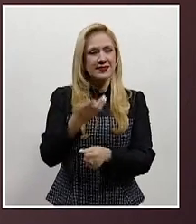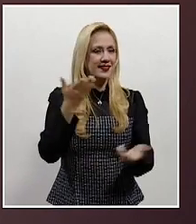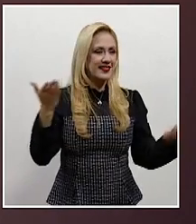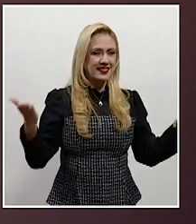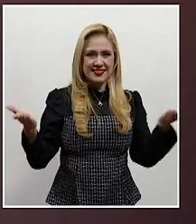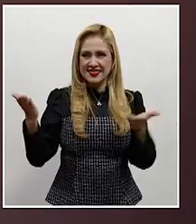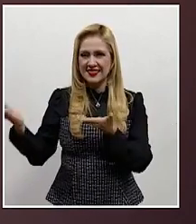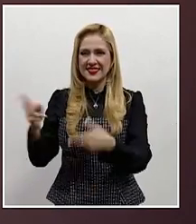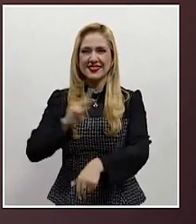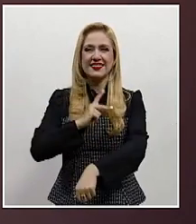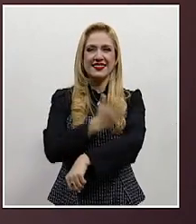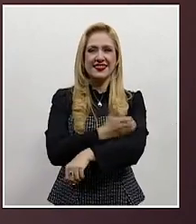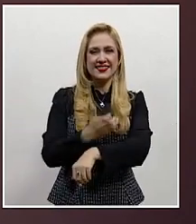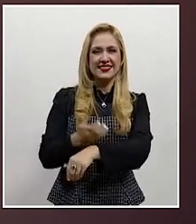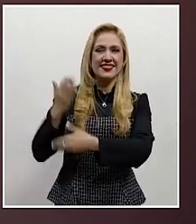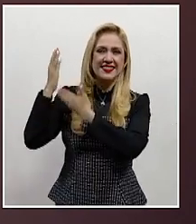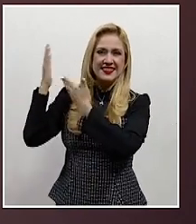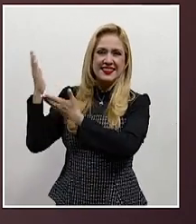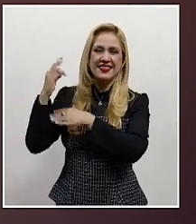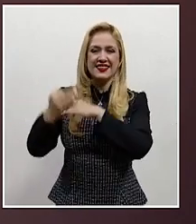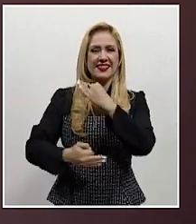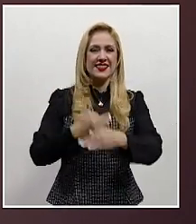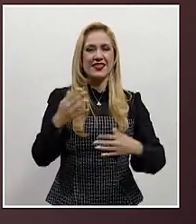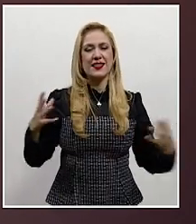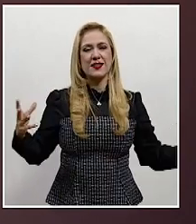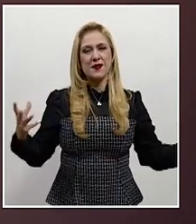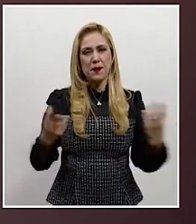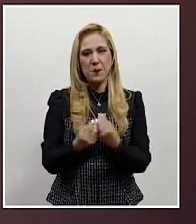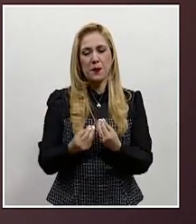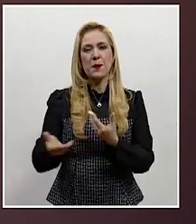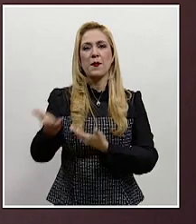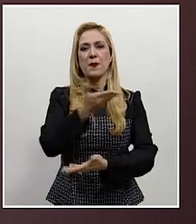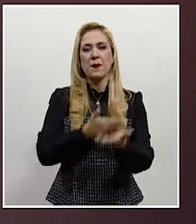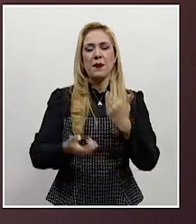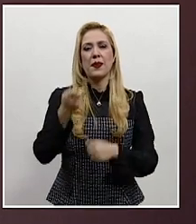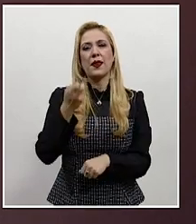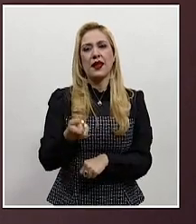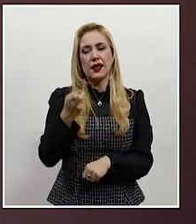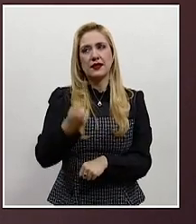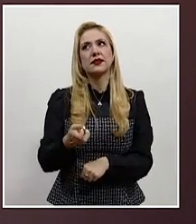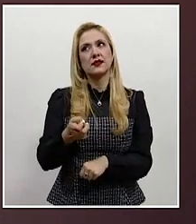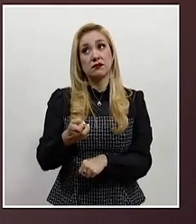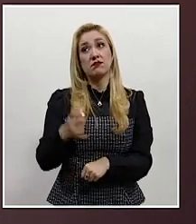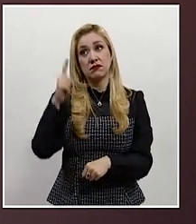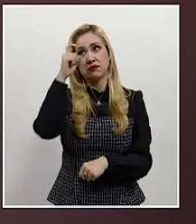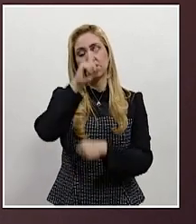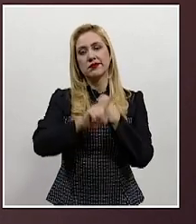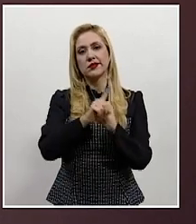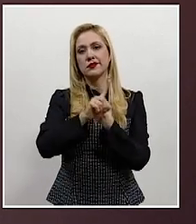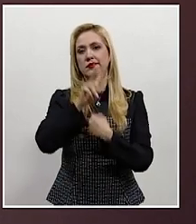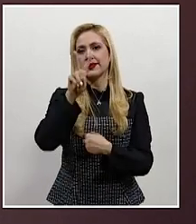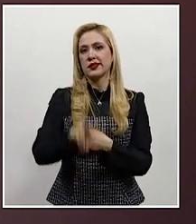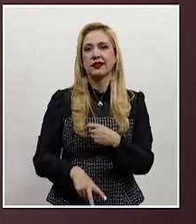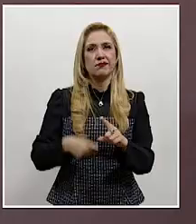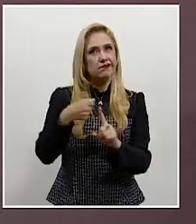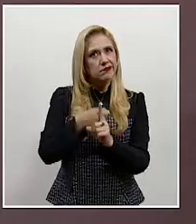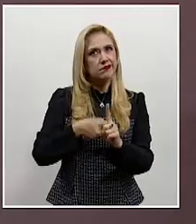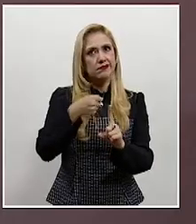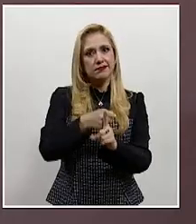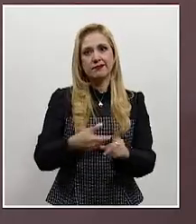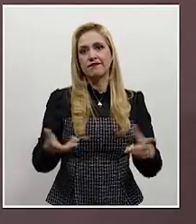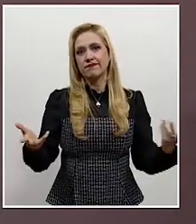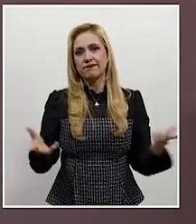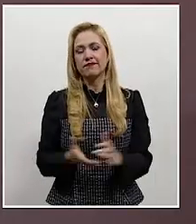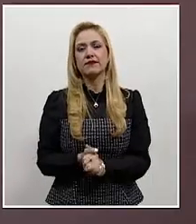invitadas también, que me honra que estemos juntas compartiendo esta lucha y estos retos. Si les parece bien